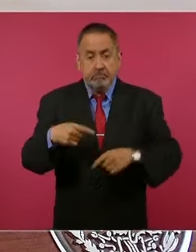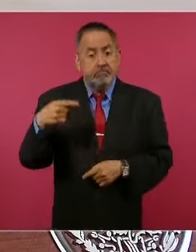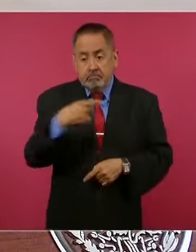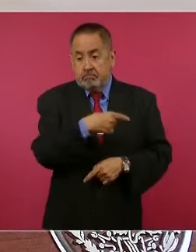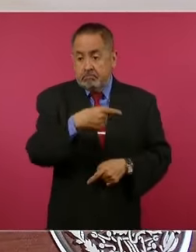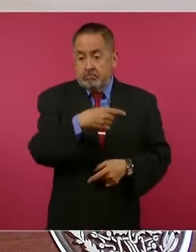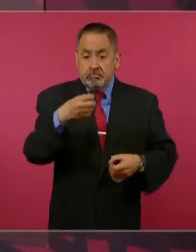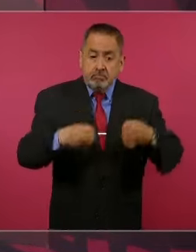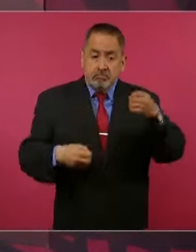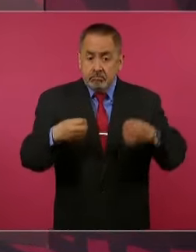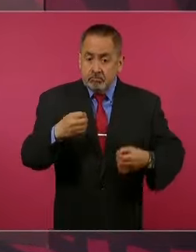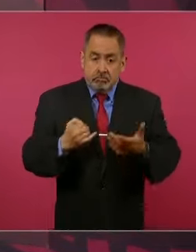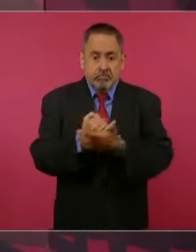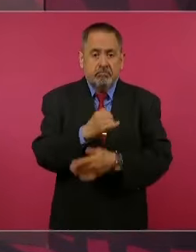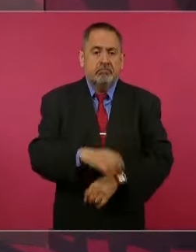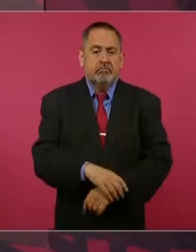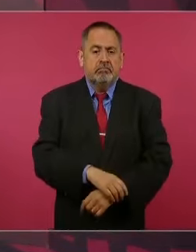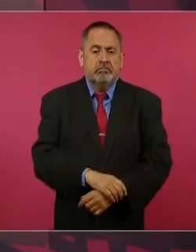absuelto